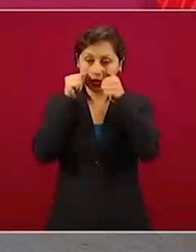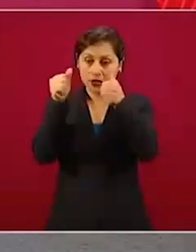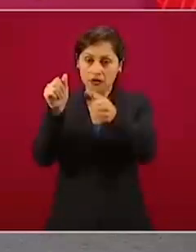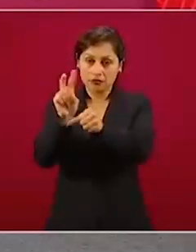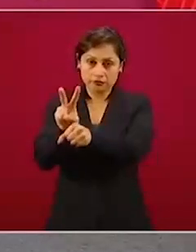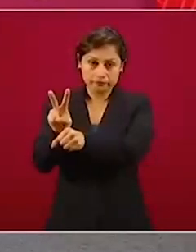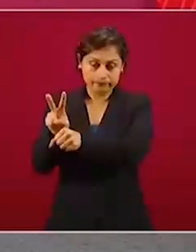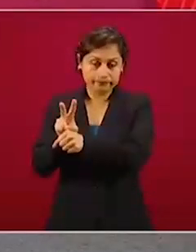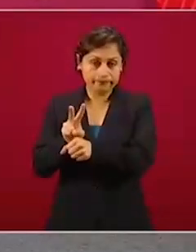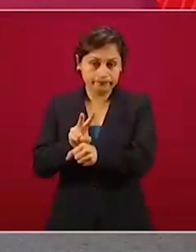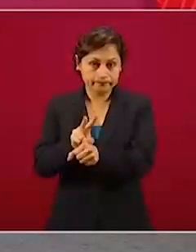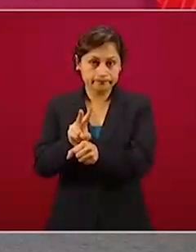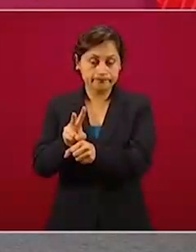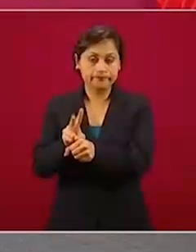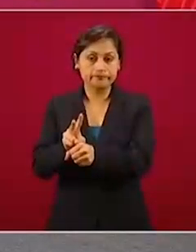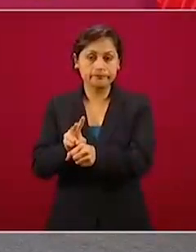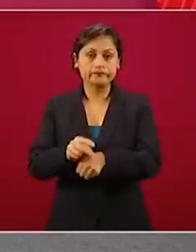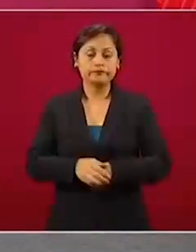atentos.